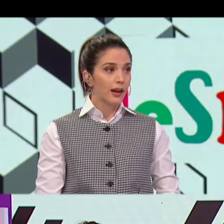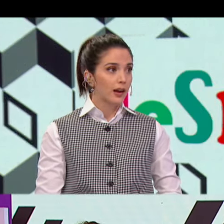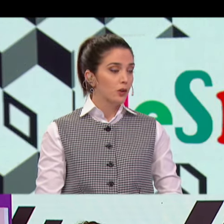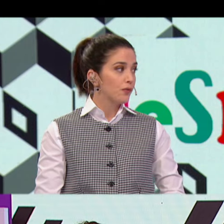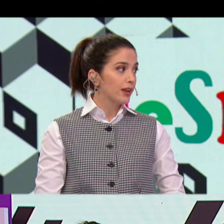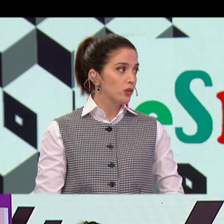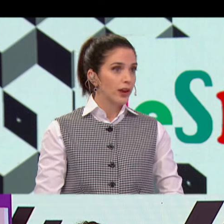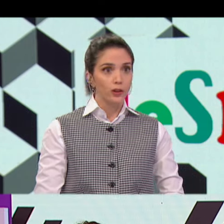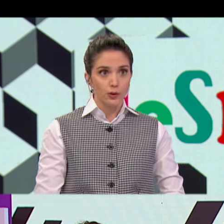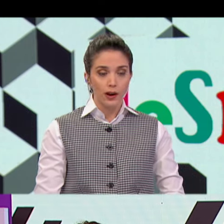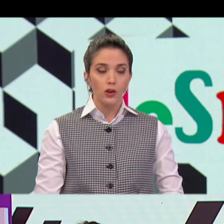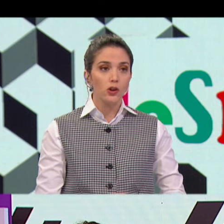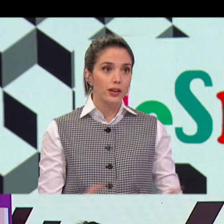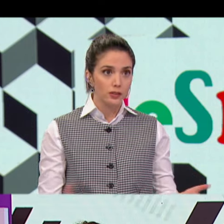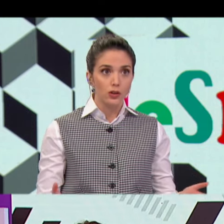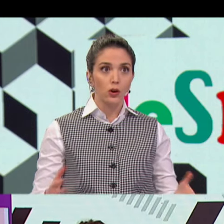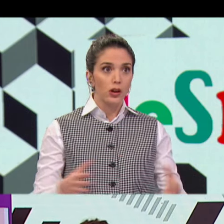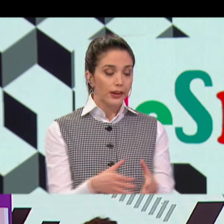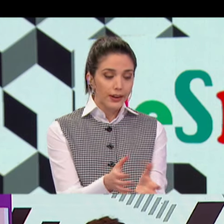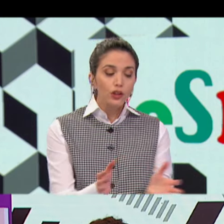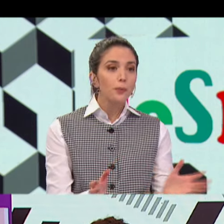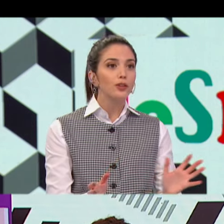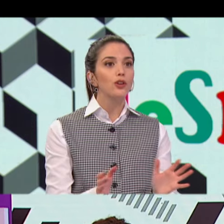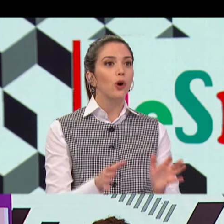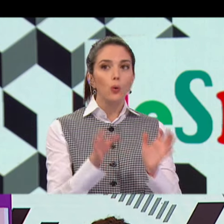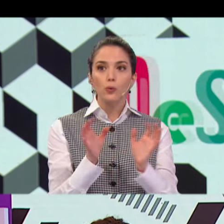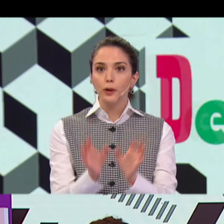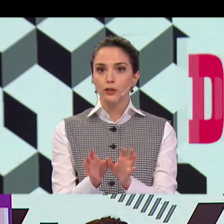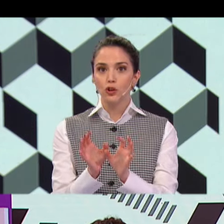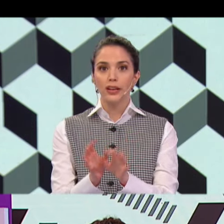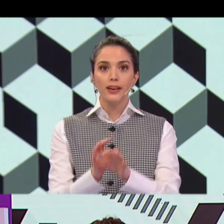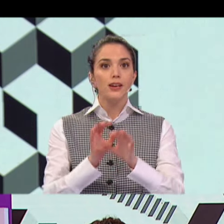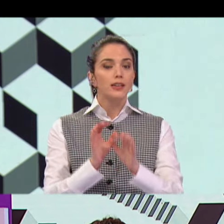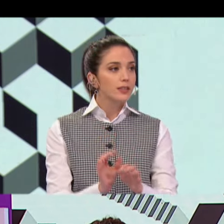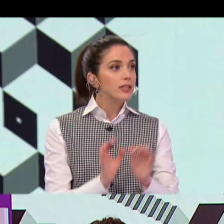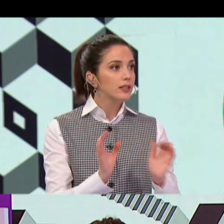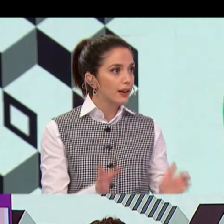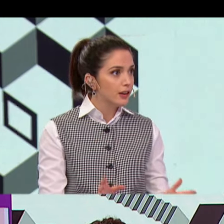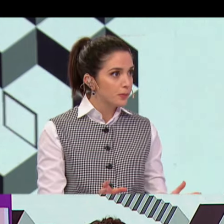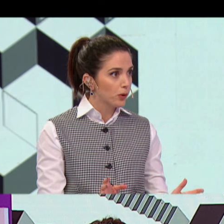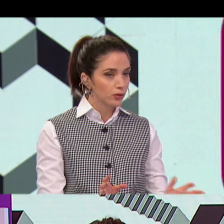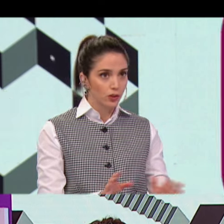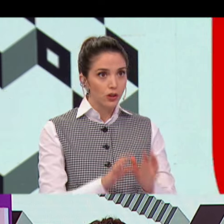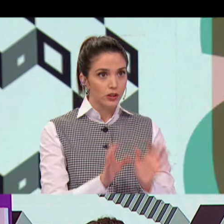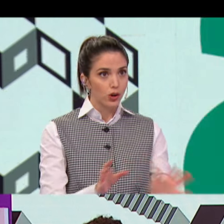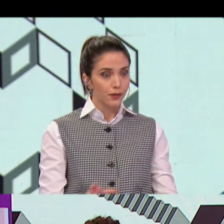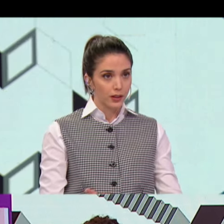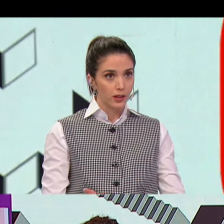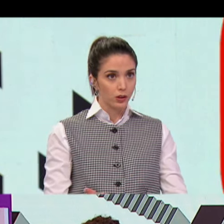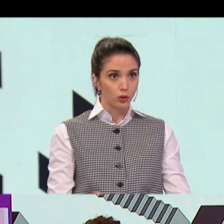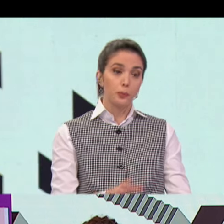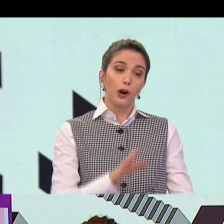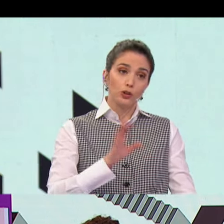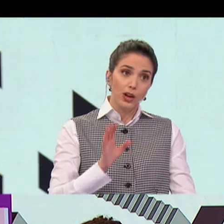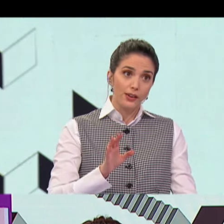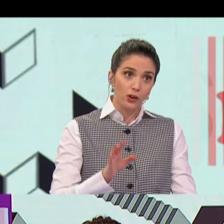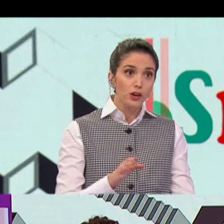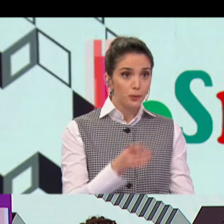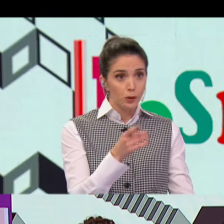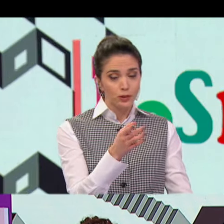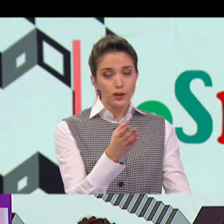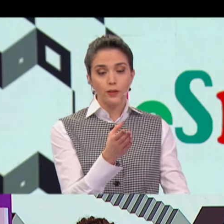la Confederación General de los Trabajadores. Digo, en esto, por eso digo, un proyecto de ley sin internismos, ¿no? Dentro del frente de todos. Por el